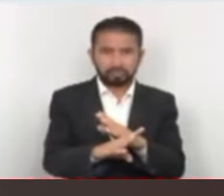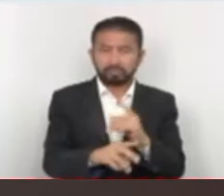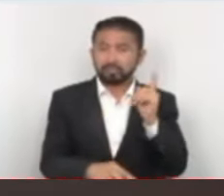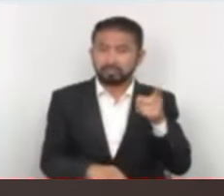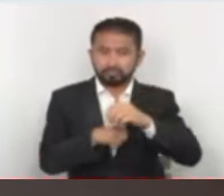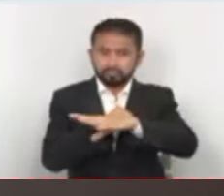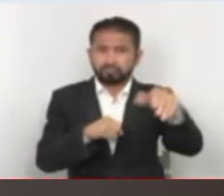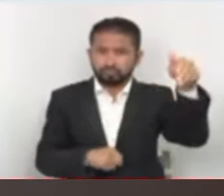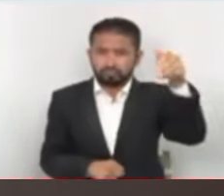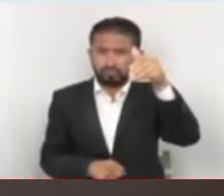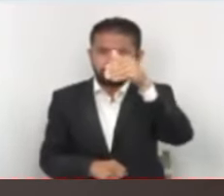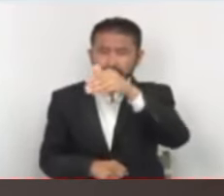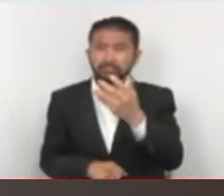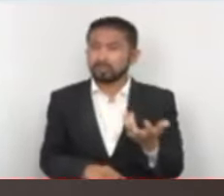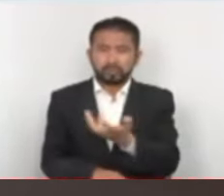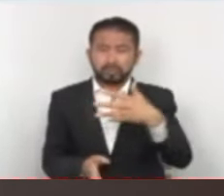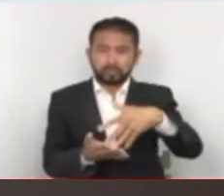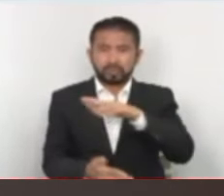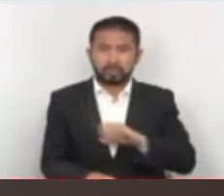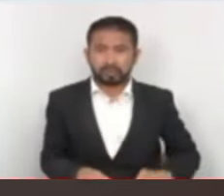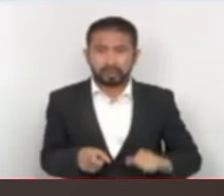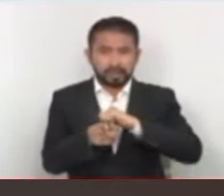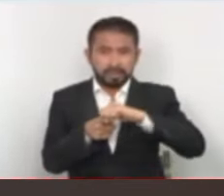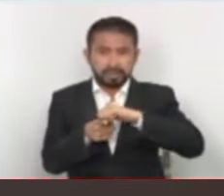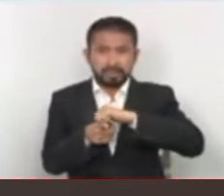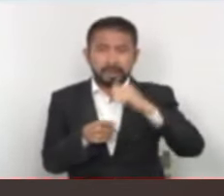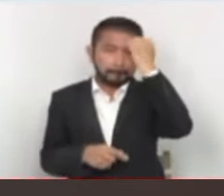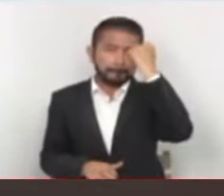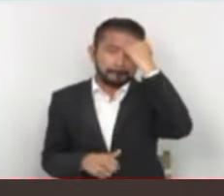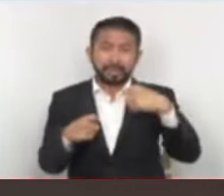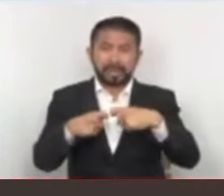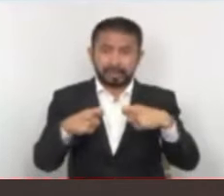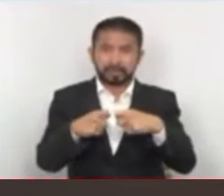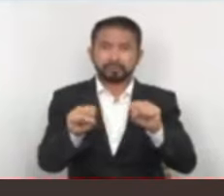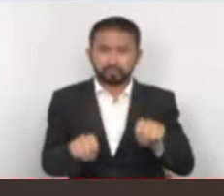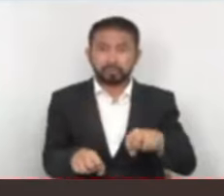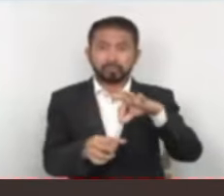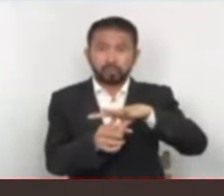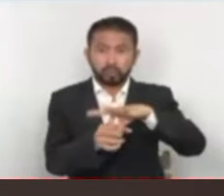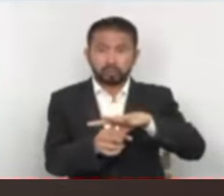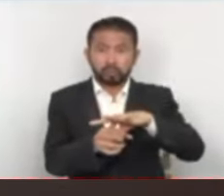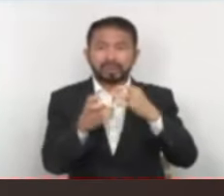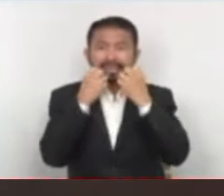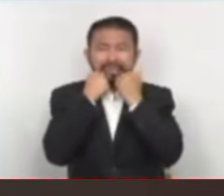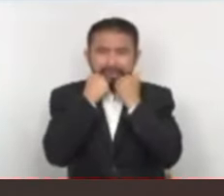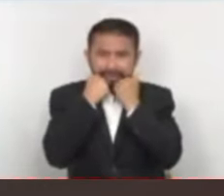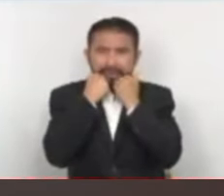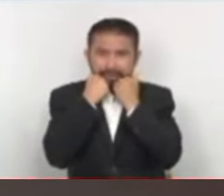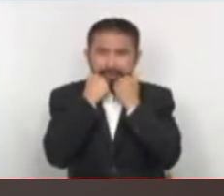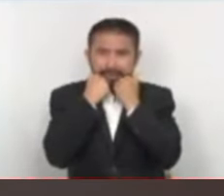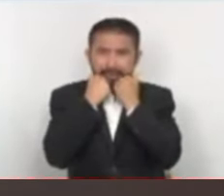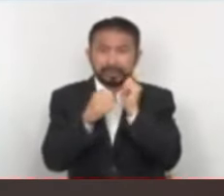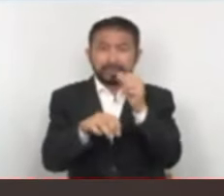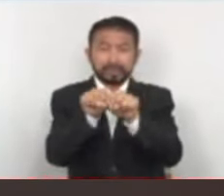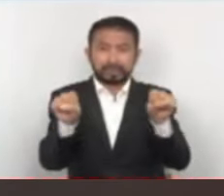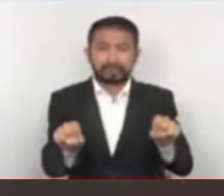deber cívico en los salvadoreños de que con su voto garanticen ese